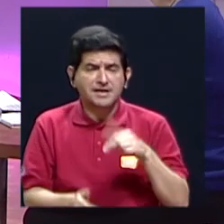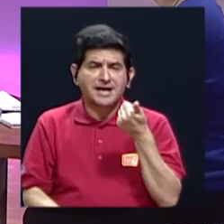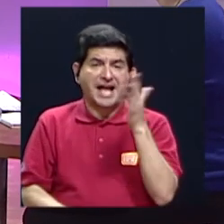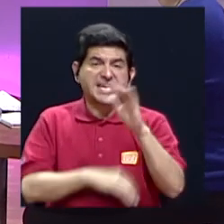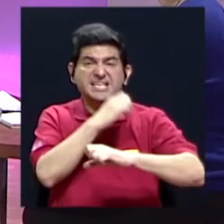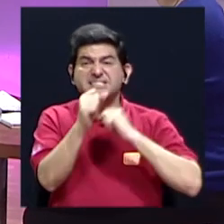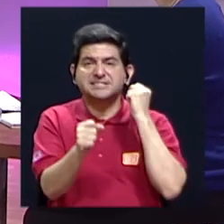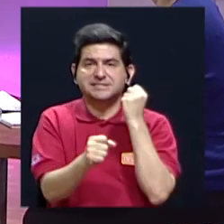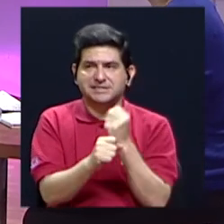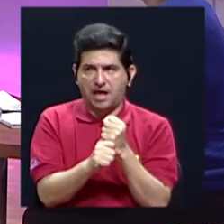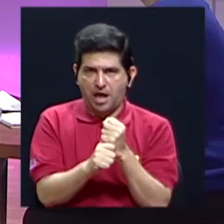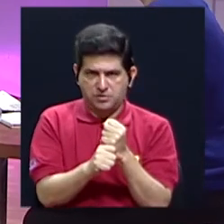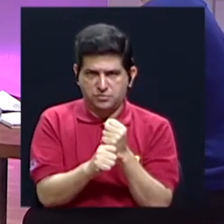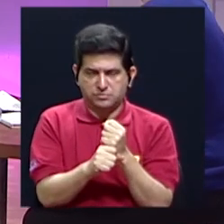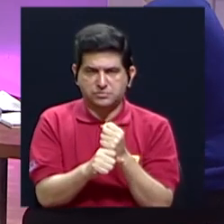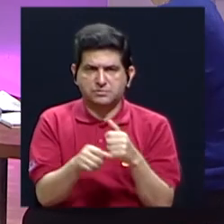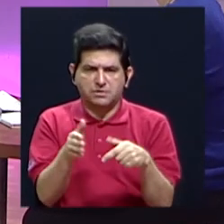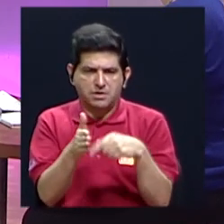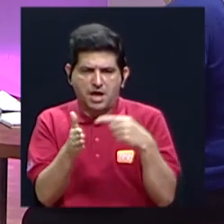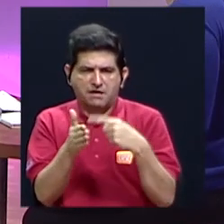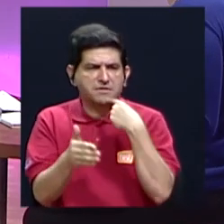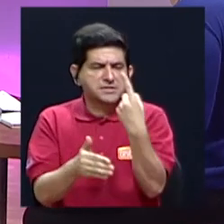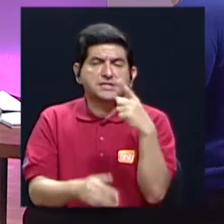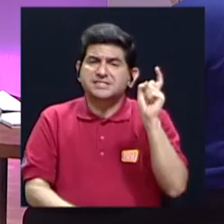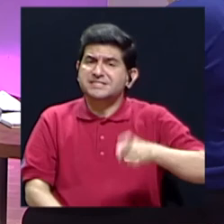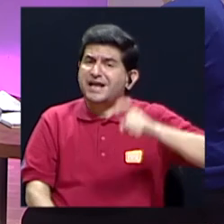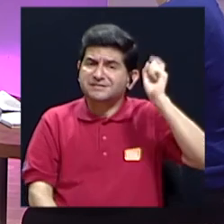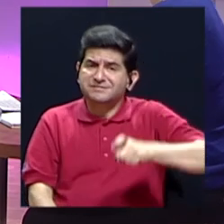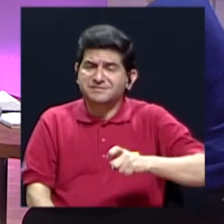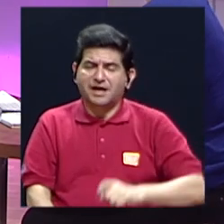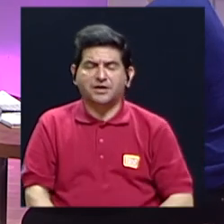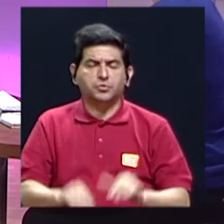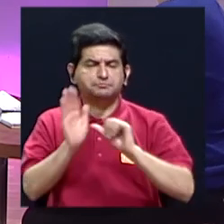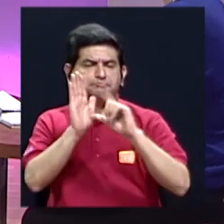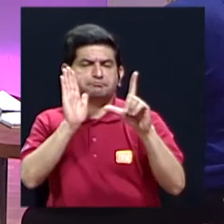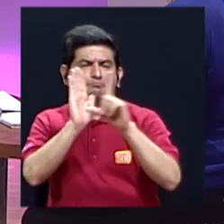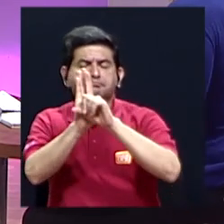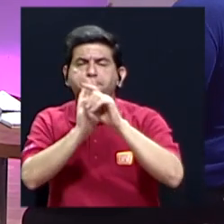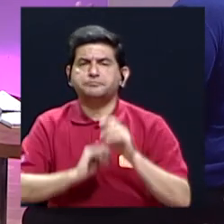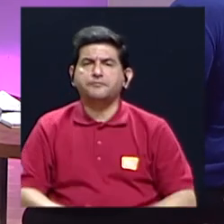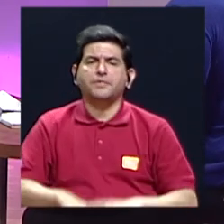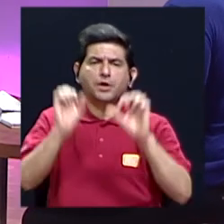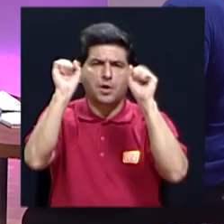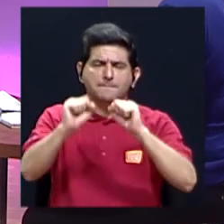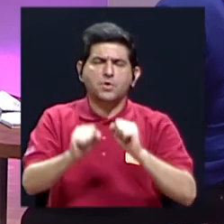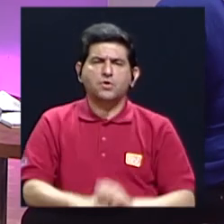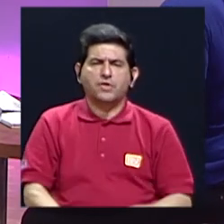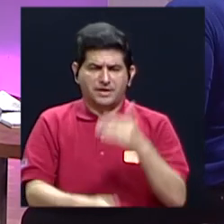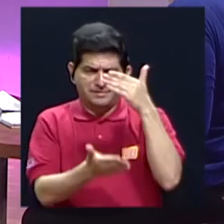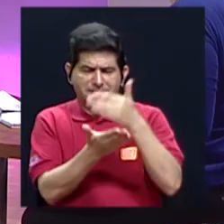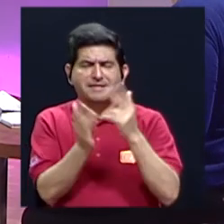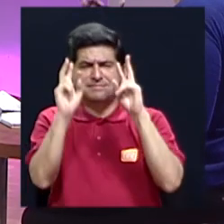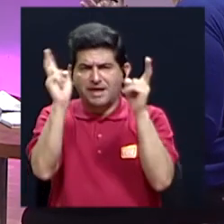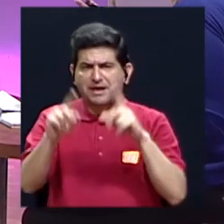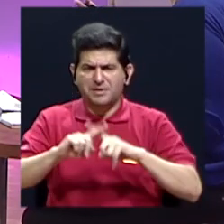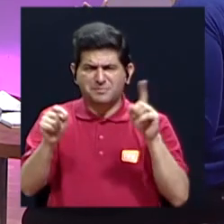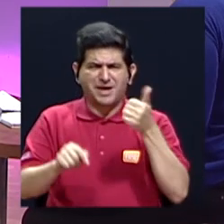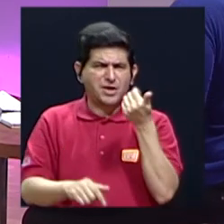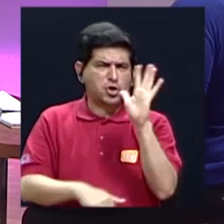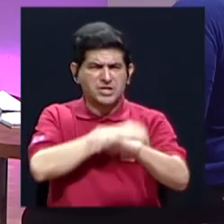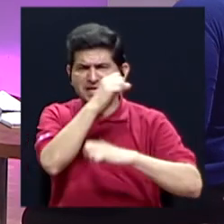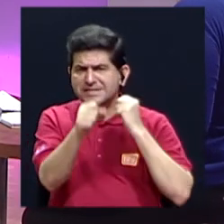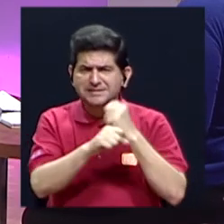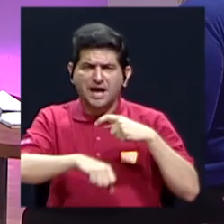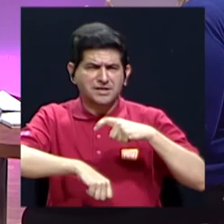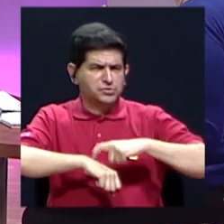15 años, ¿verdad? En algunos momentos se ha planteado la necesidad desde la Asamblea Legislativa de ponerle pausa a este tema, pero realmente 15 años